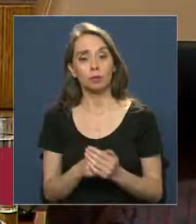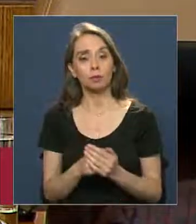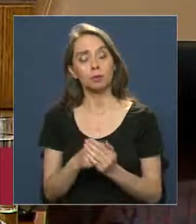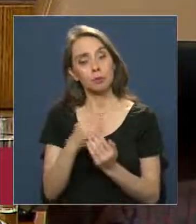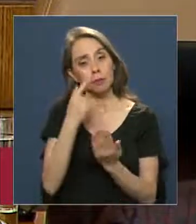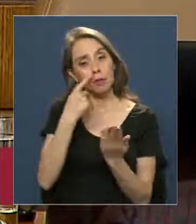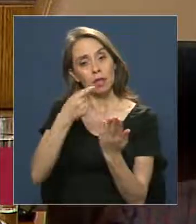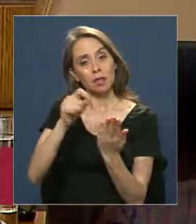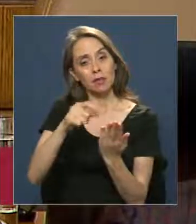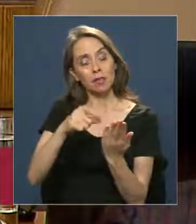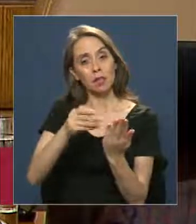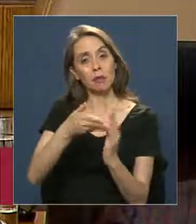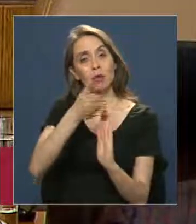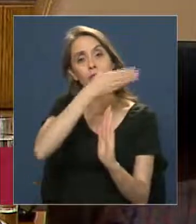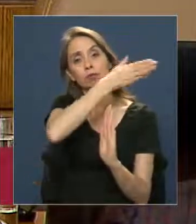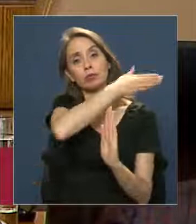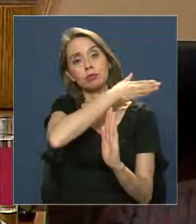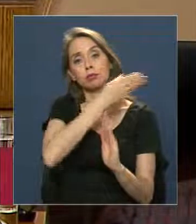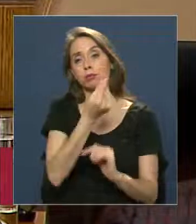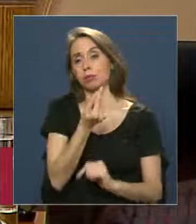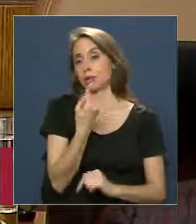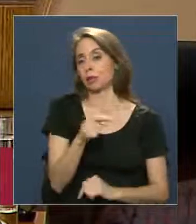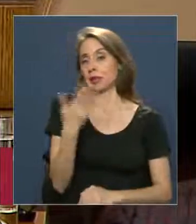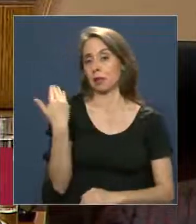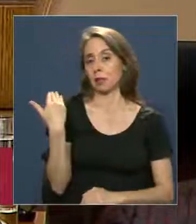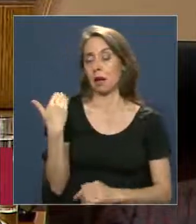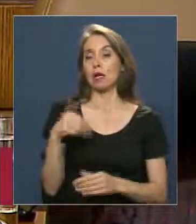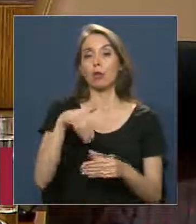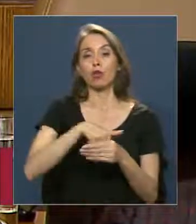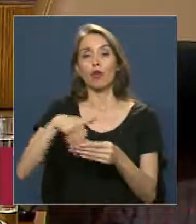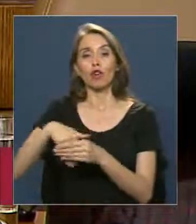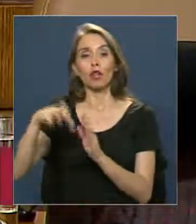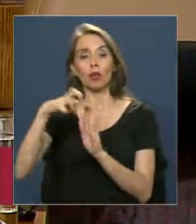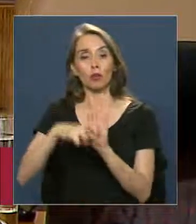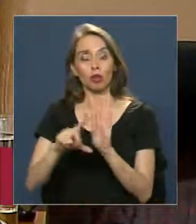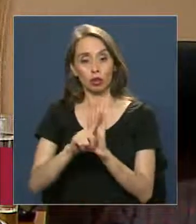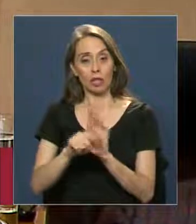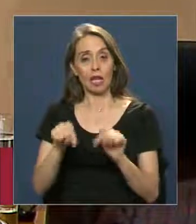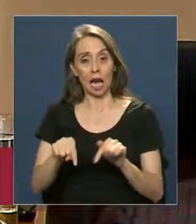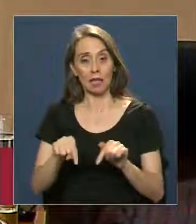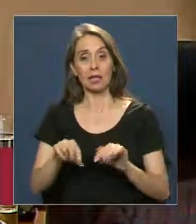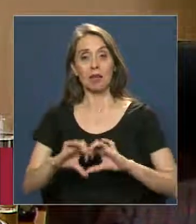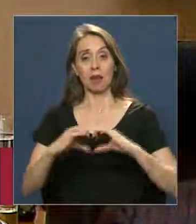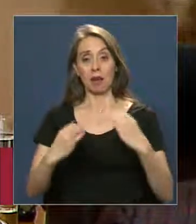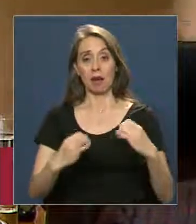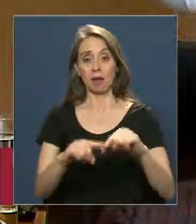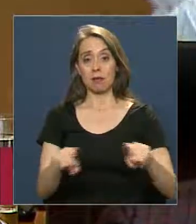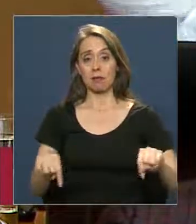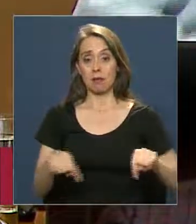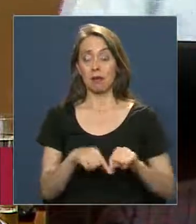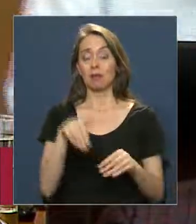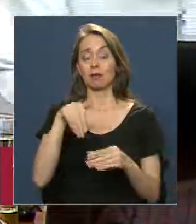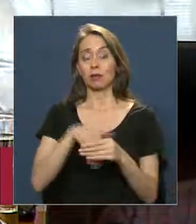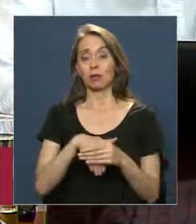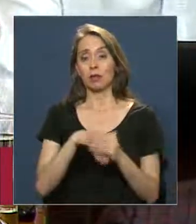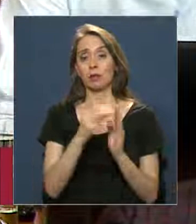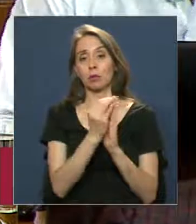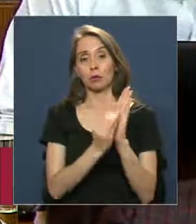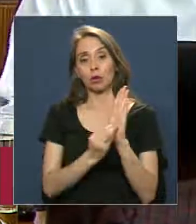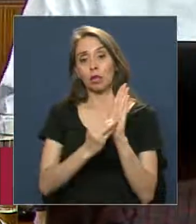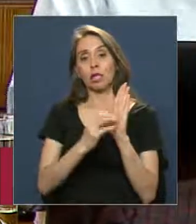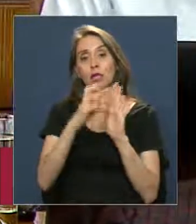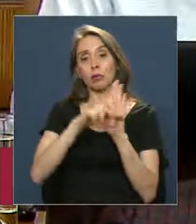votaciones hace pocas semanas, donde aquí justamente votamos las sanciones del